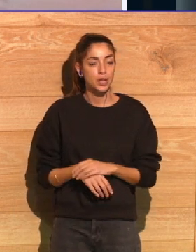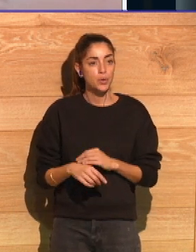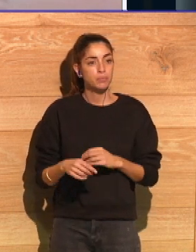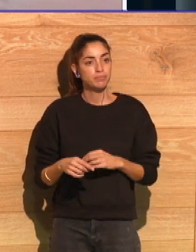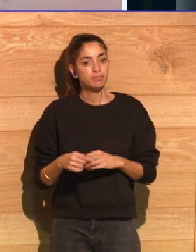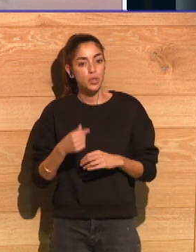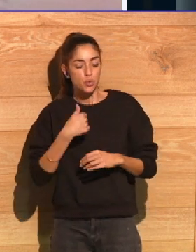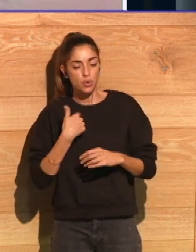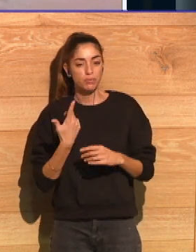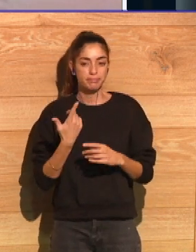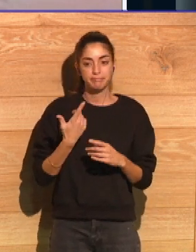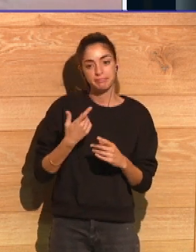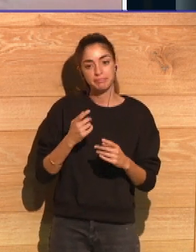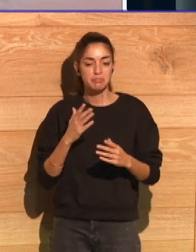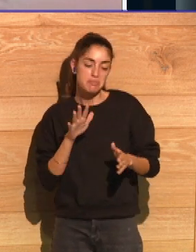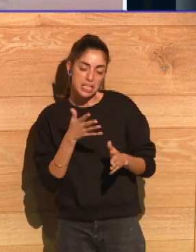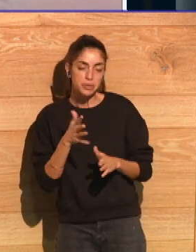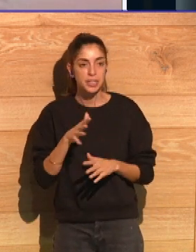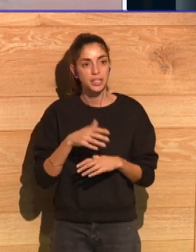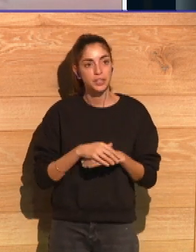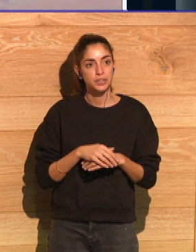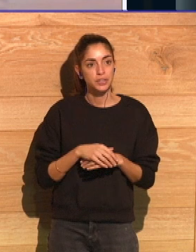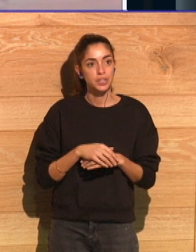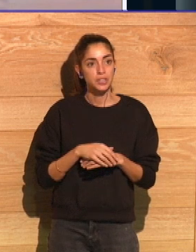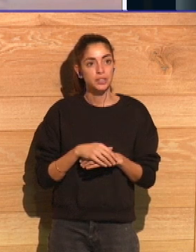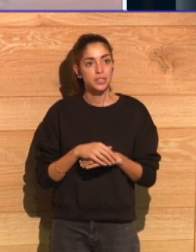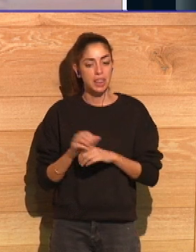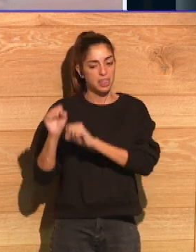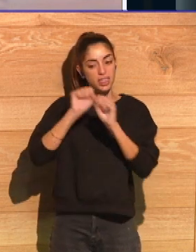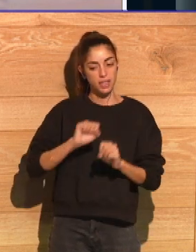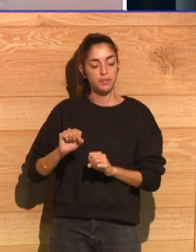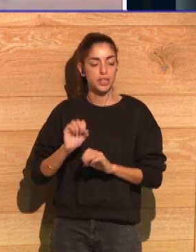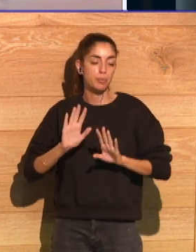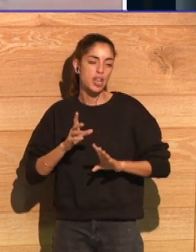Pues me defiendo. Es un poquito triste